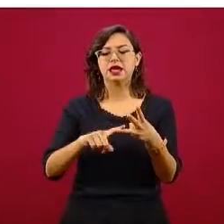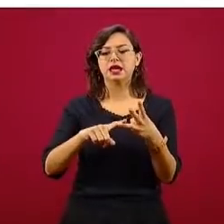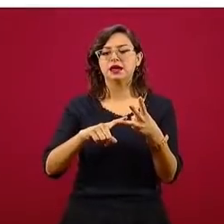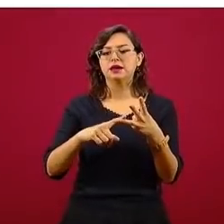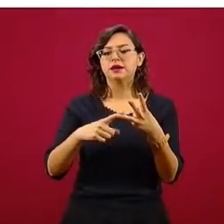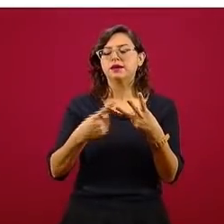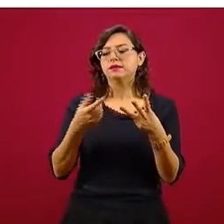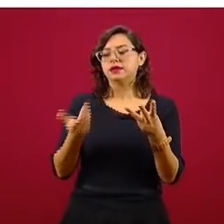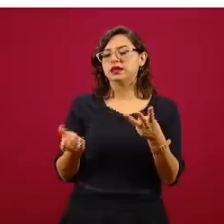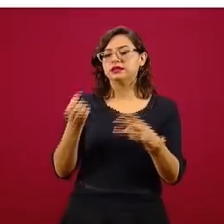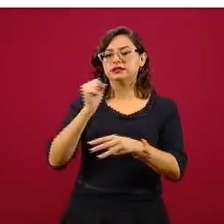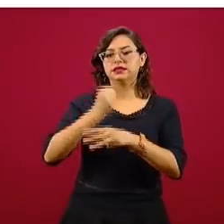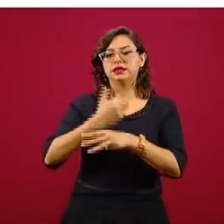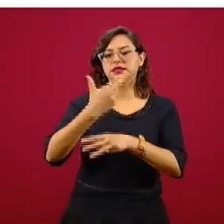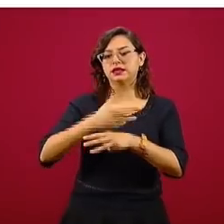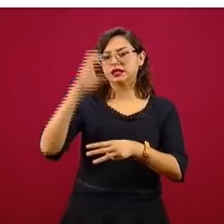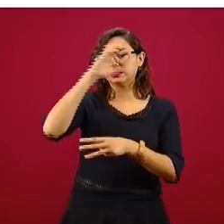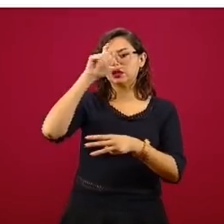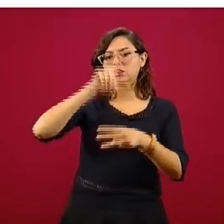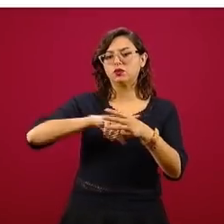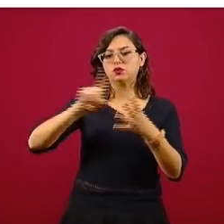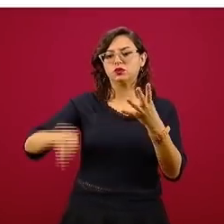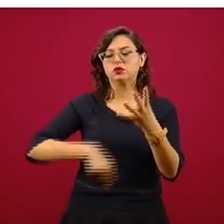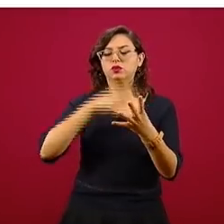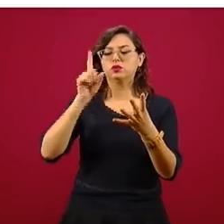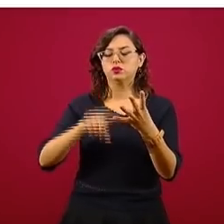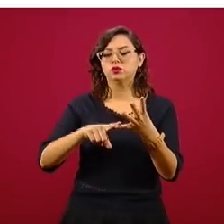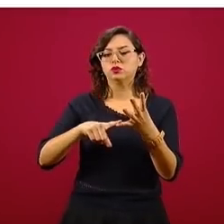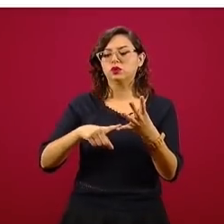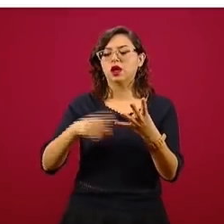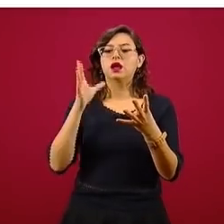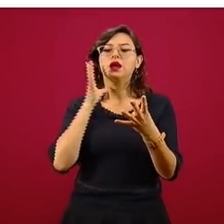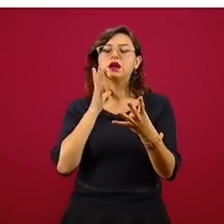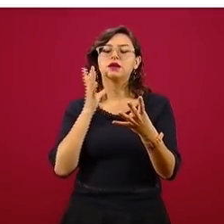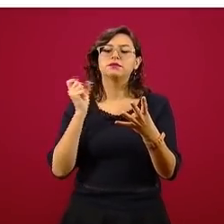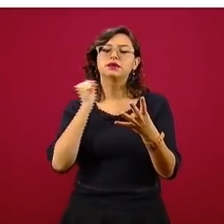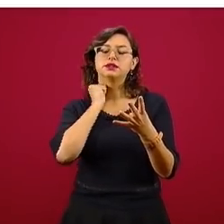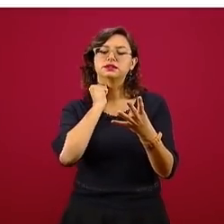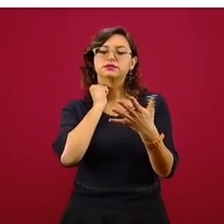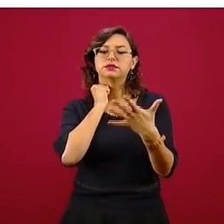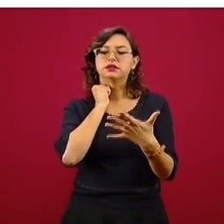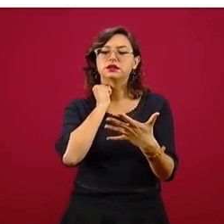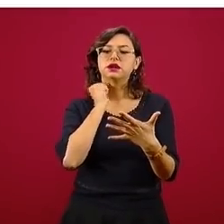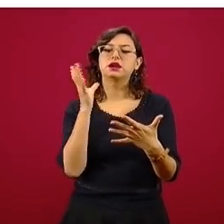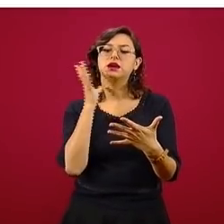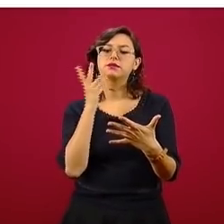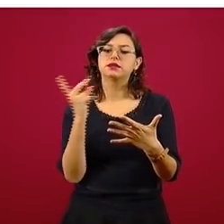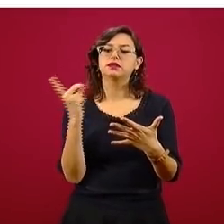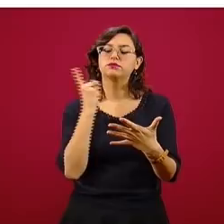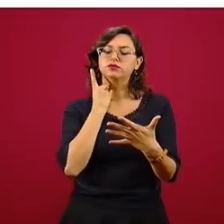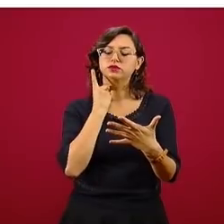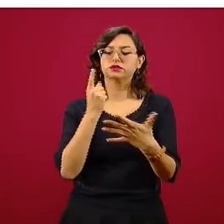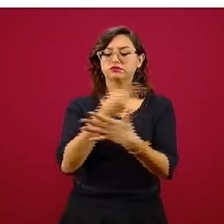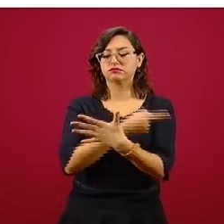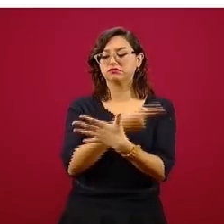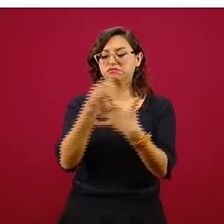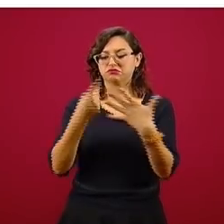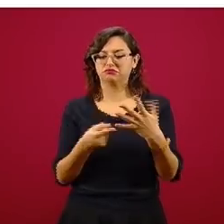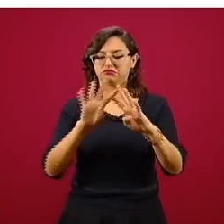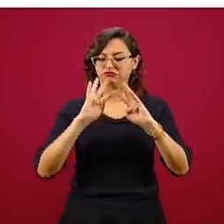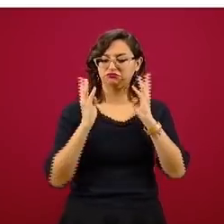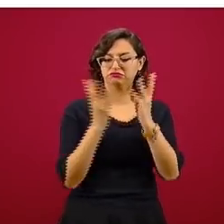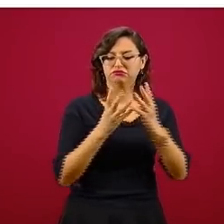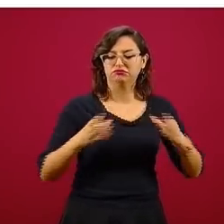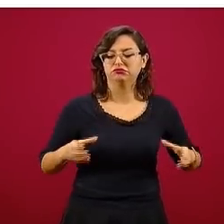Cultura y 2 representantes de la Cámara uno de la Cámara de Senadores, uno de la Cámara de Diputados. De esa manera,